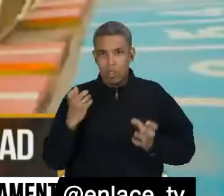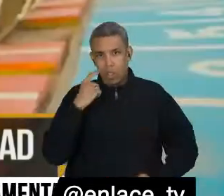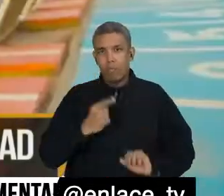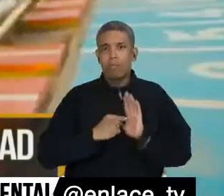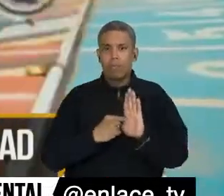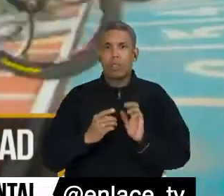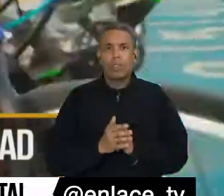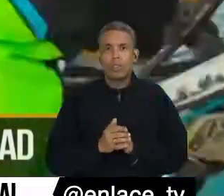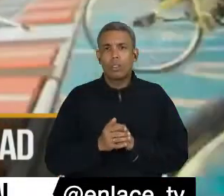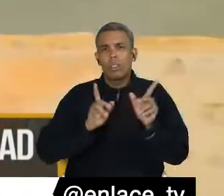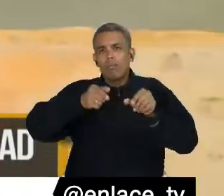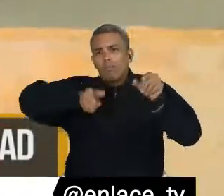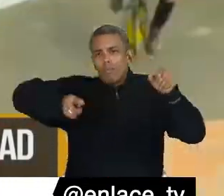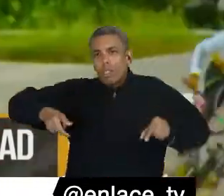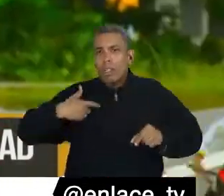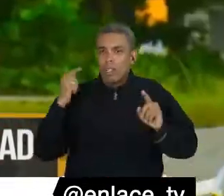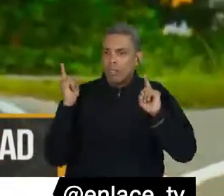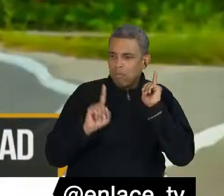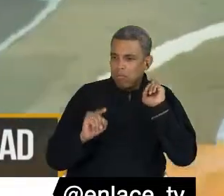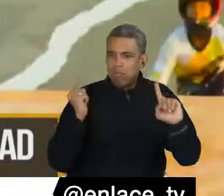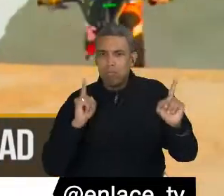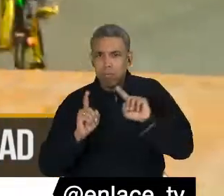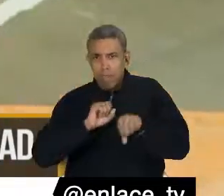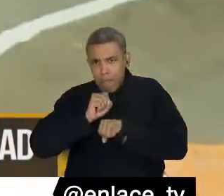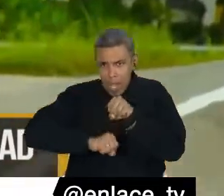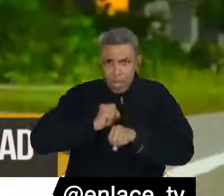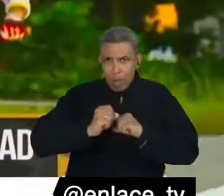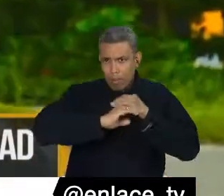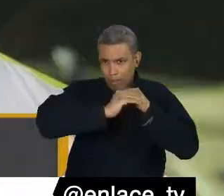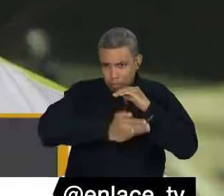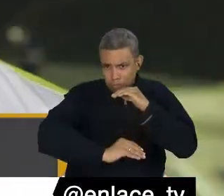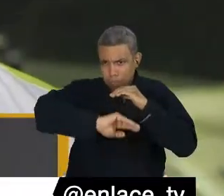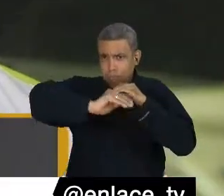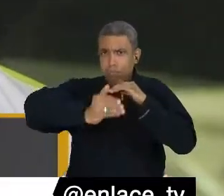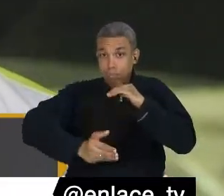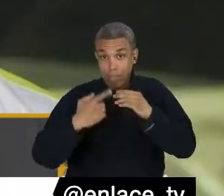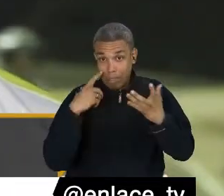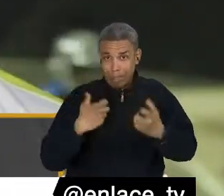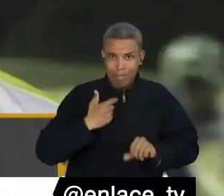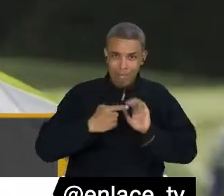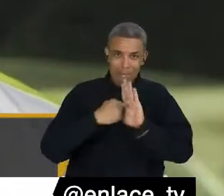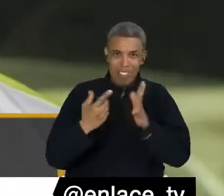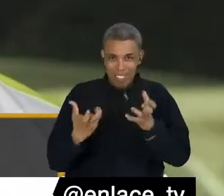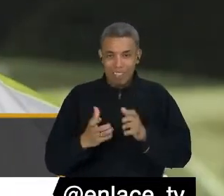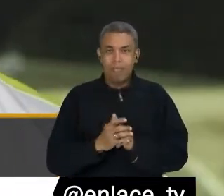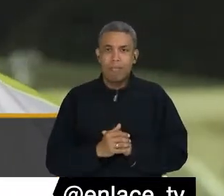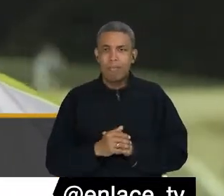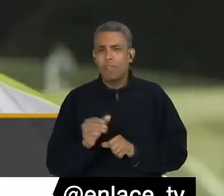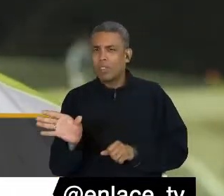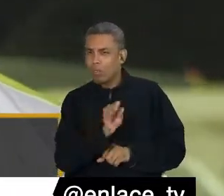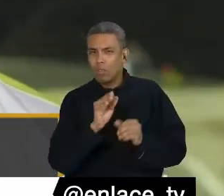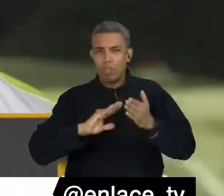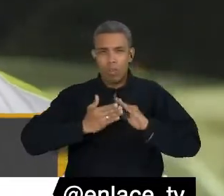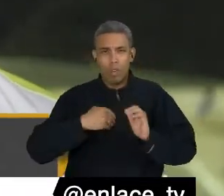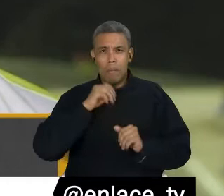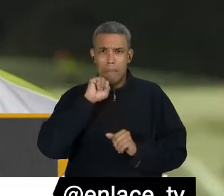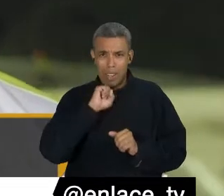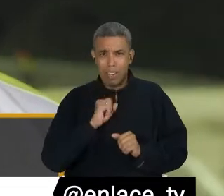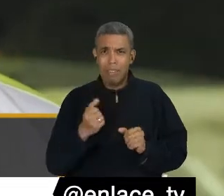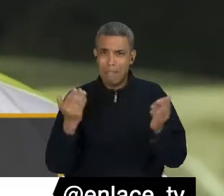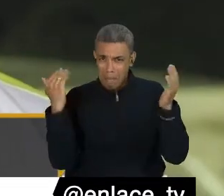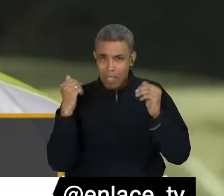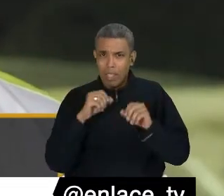cita en el puerto petrolero para mostrar lo mejor del BMX de Colombia. Invito a toda la comunidad de Barranca Bermeja y a toda la familia de La Biela que por nada del